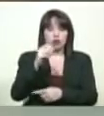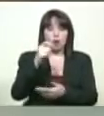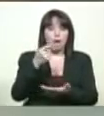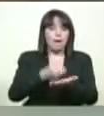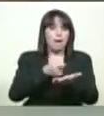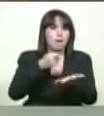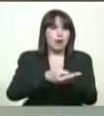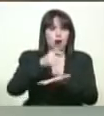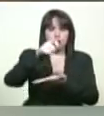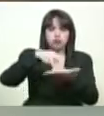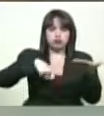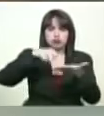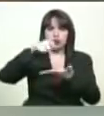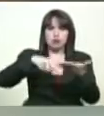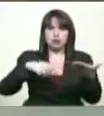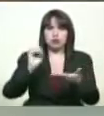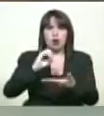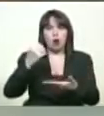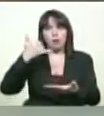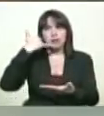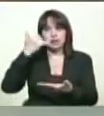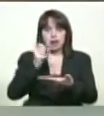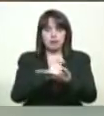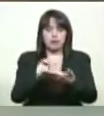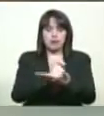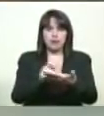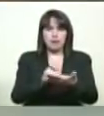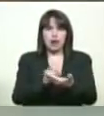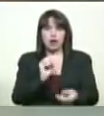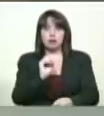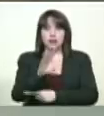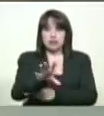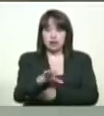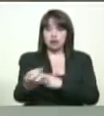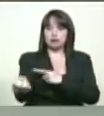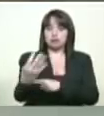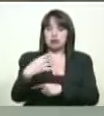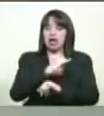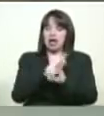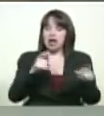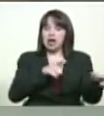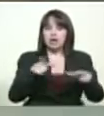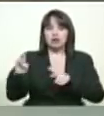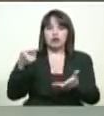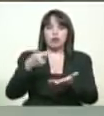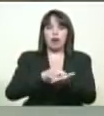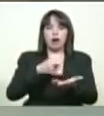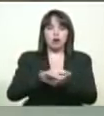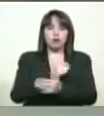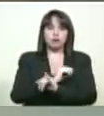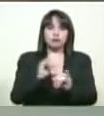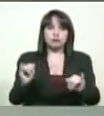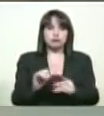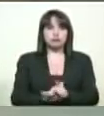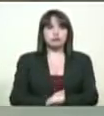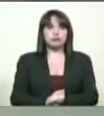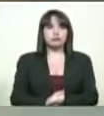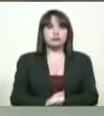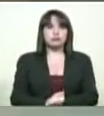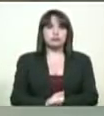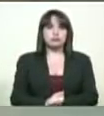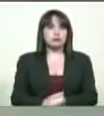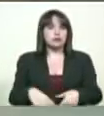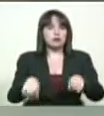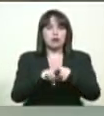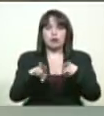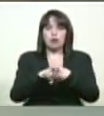no quiero exagerando pago electrónico bio electrónico la bancarización